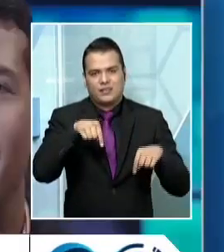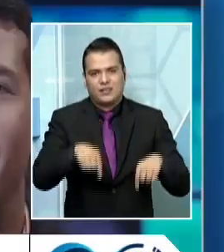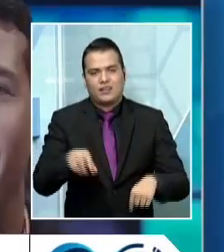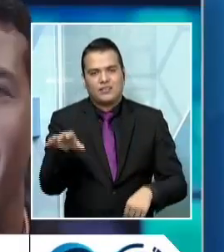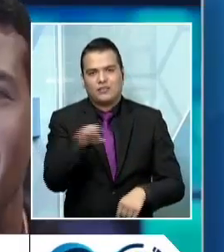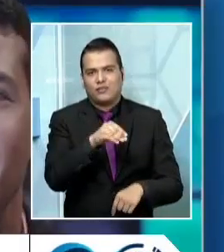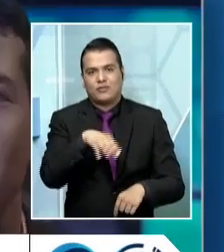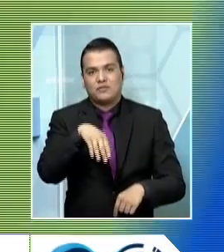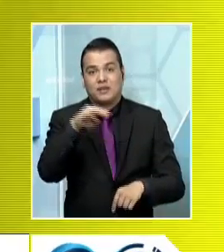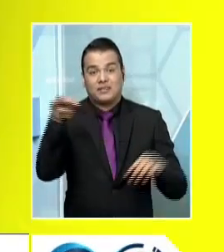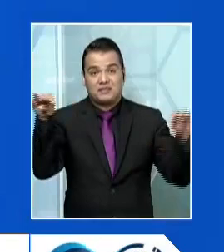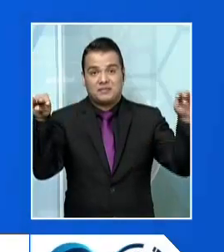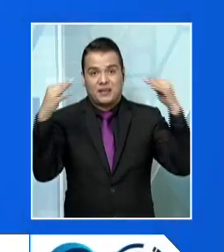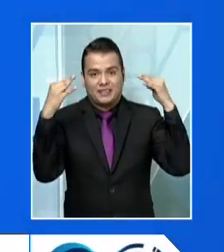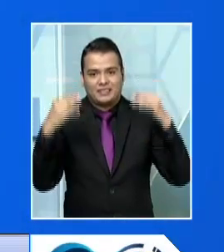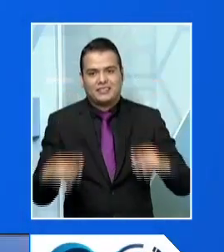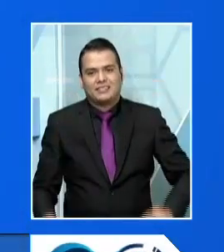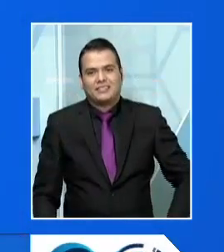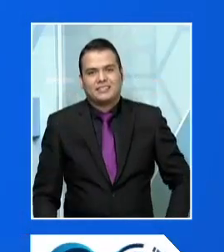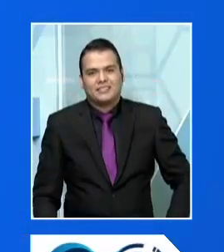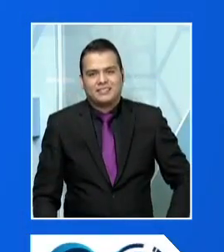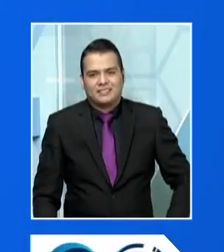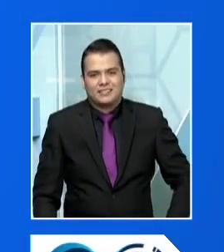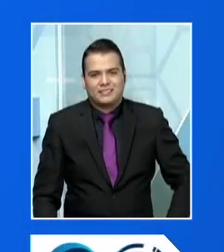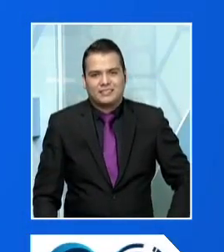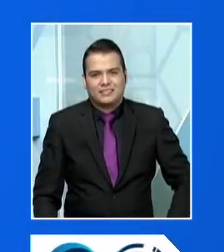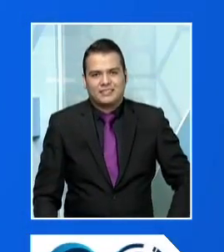noticiero regional más visto en Colombia.